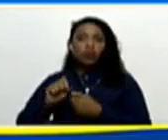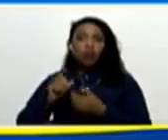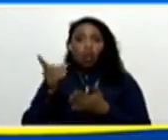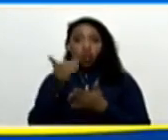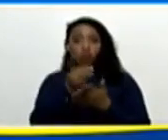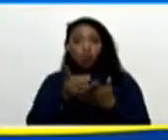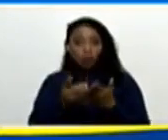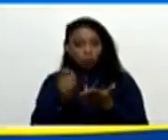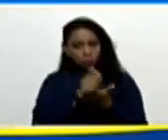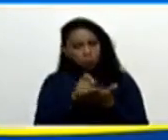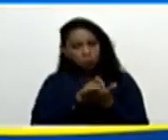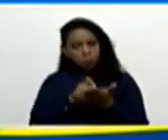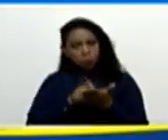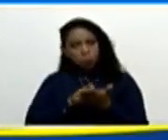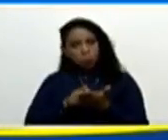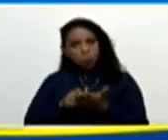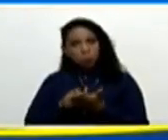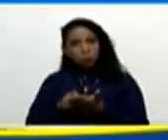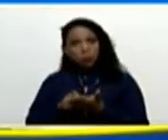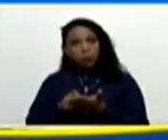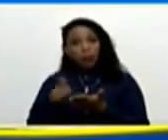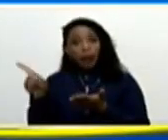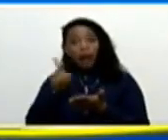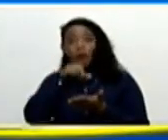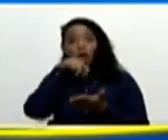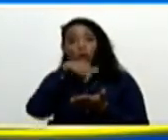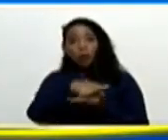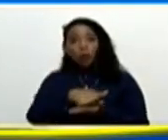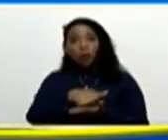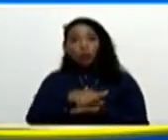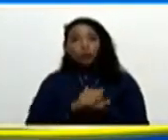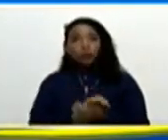documento que llamó